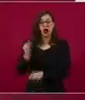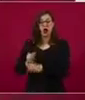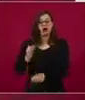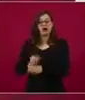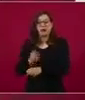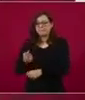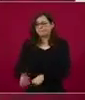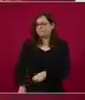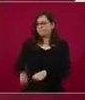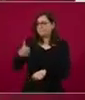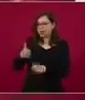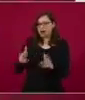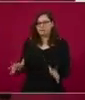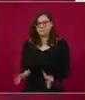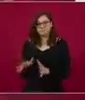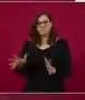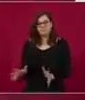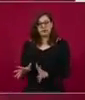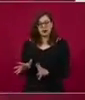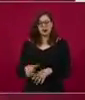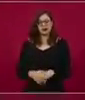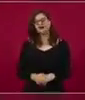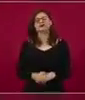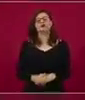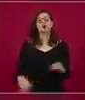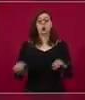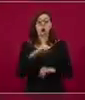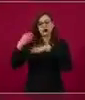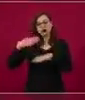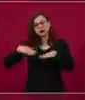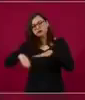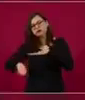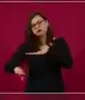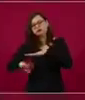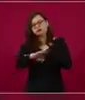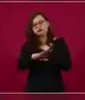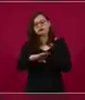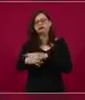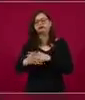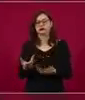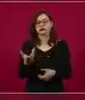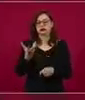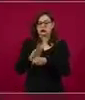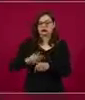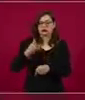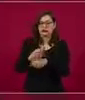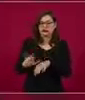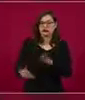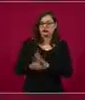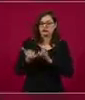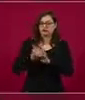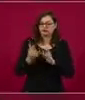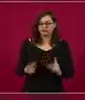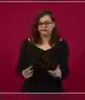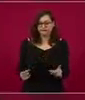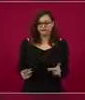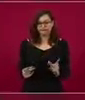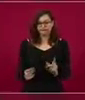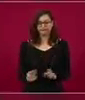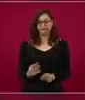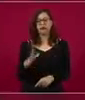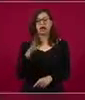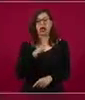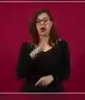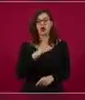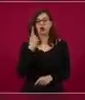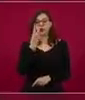Para terminar, les voy a contar, hay una empresa que se dedica al